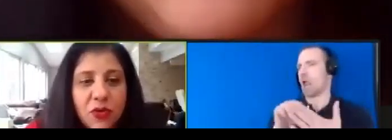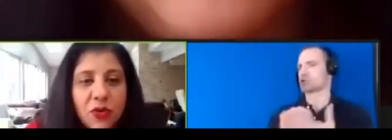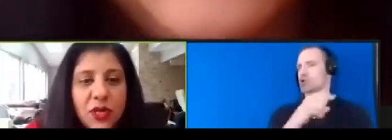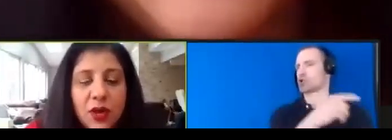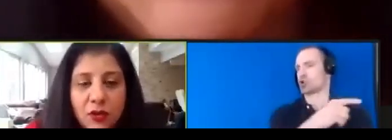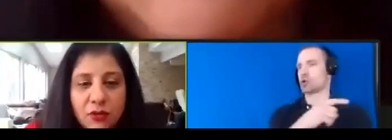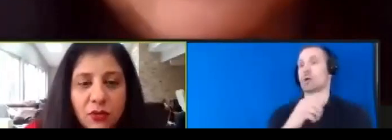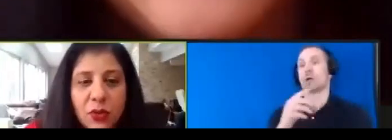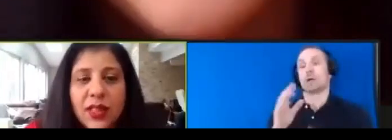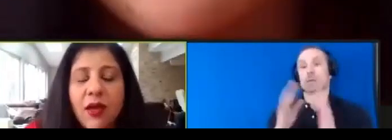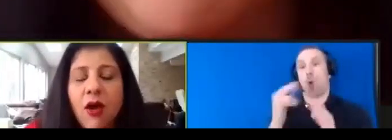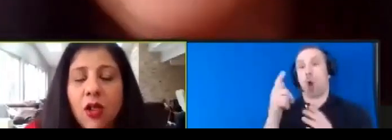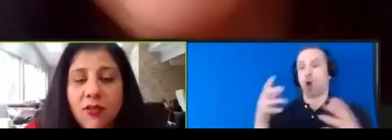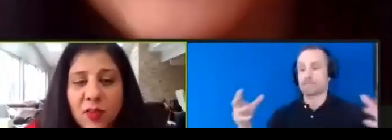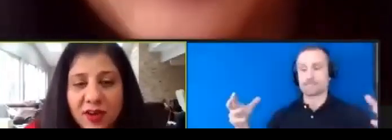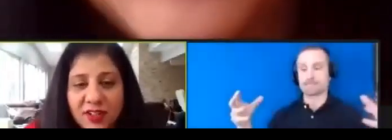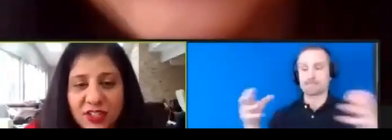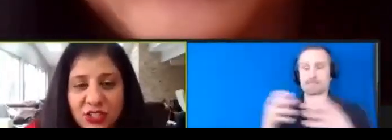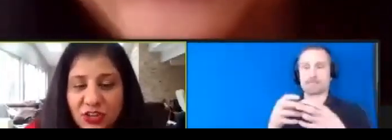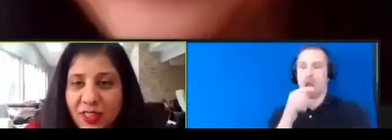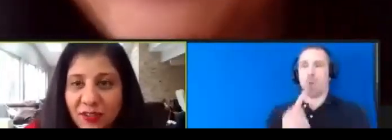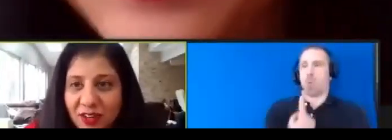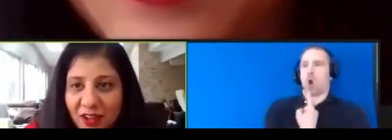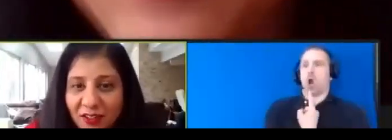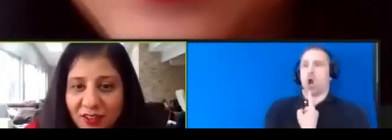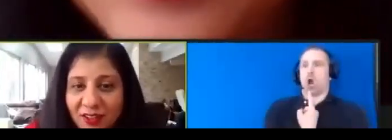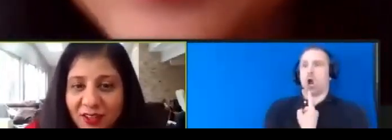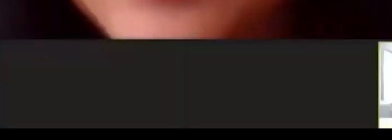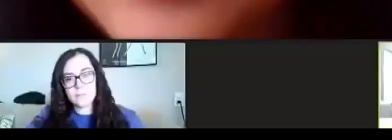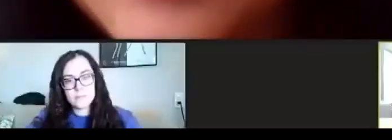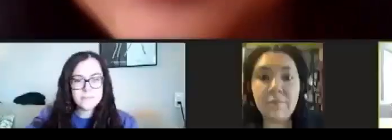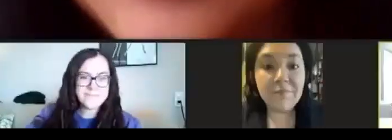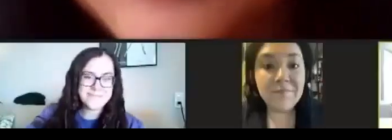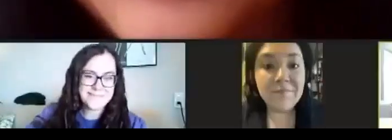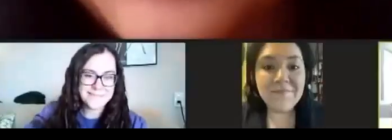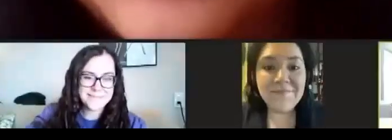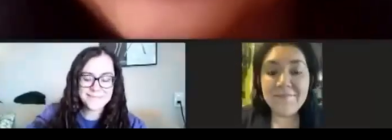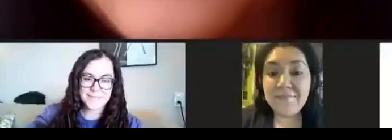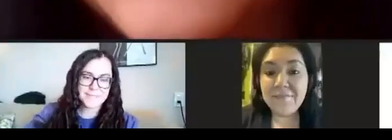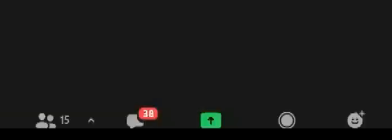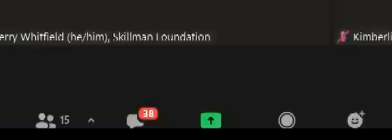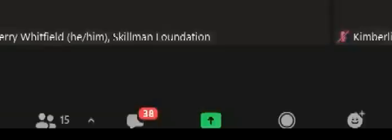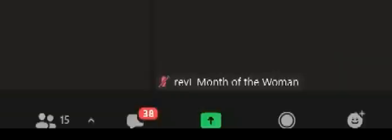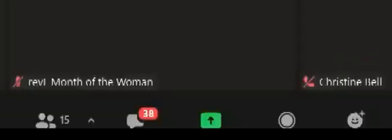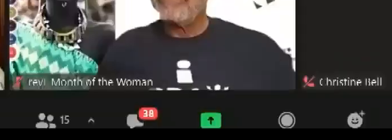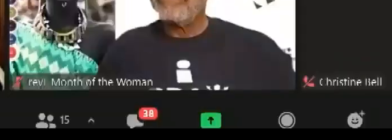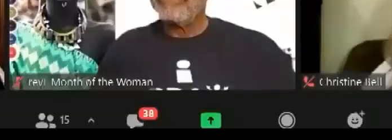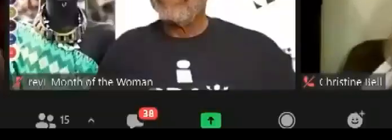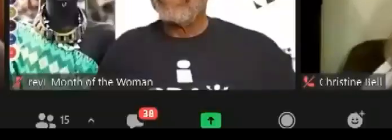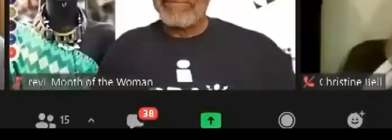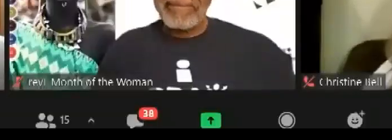p-tv y este es un esfuerzo del grupo y antes de que nos vayamos nos encantaría que todos prendan su